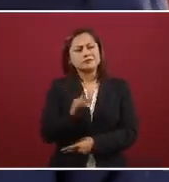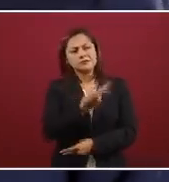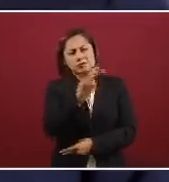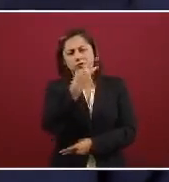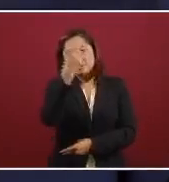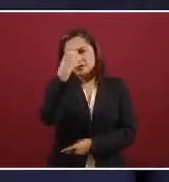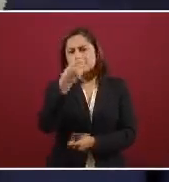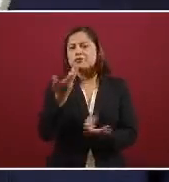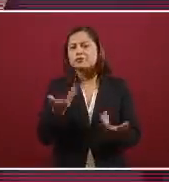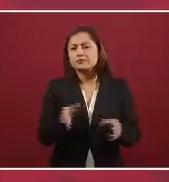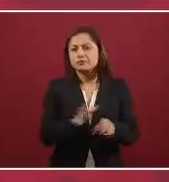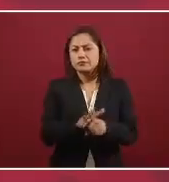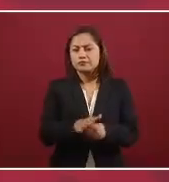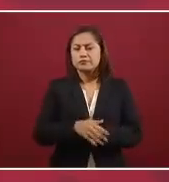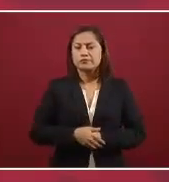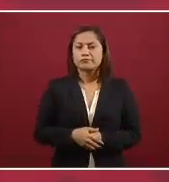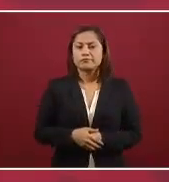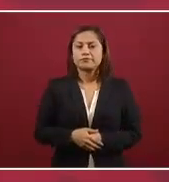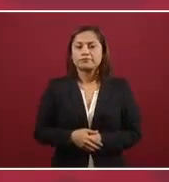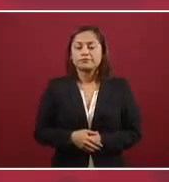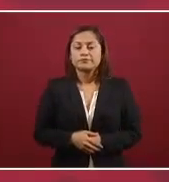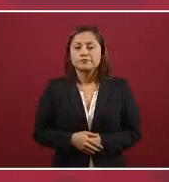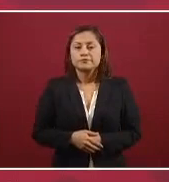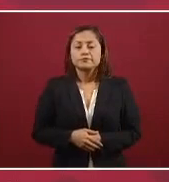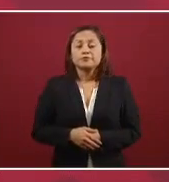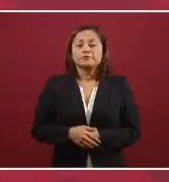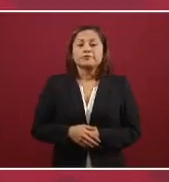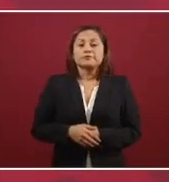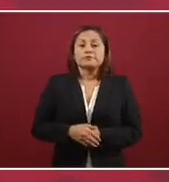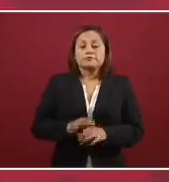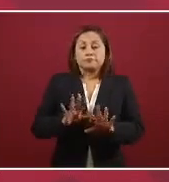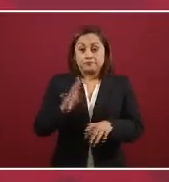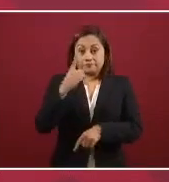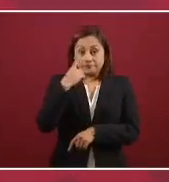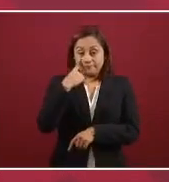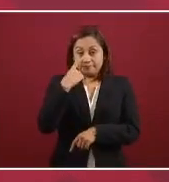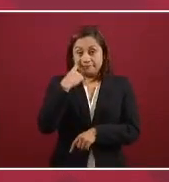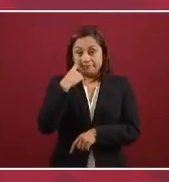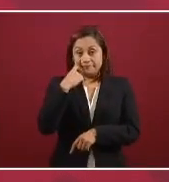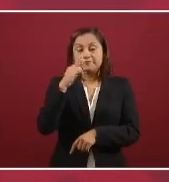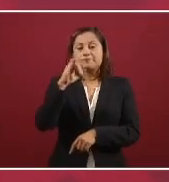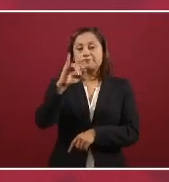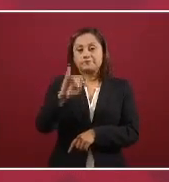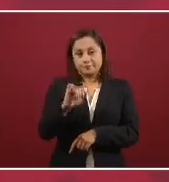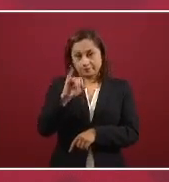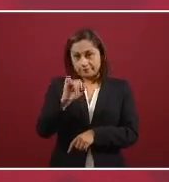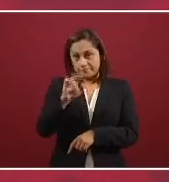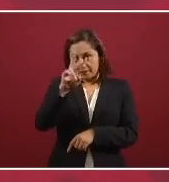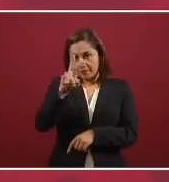Bueno, miren, también pues hay rezagos.